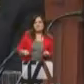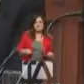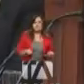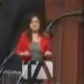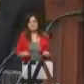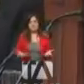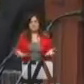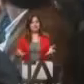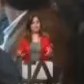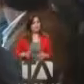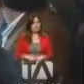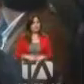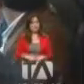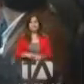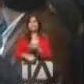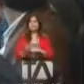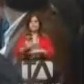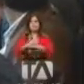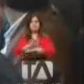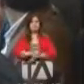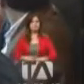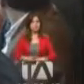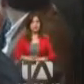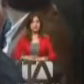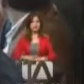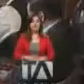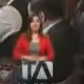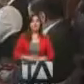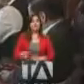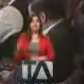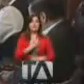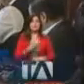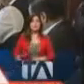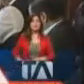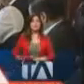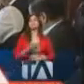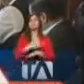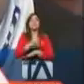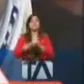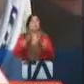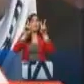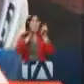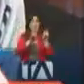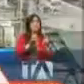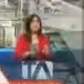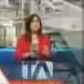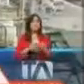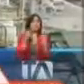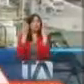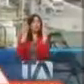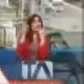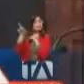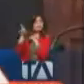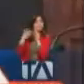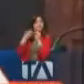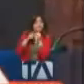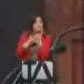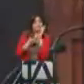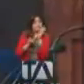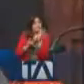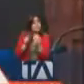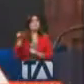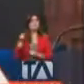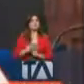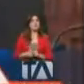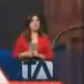gana con el país. Y además aprovechó el presidente de la República el encuentro para referirse a varios temas como las obras que presentan problemas. Ahí tenemos